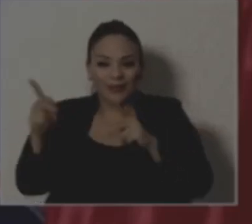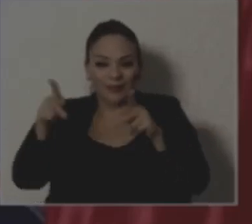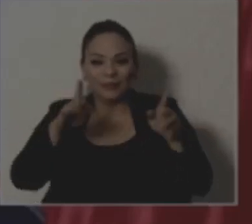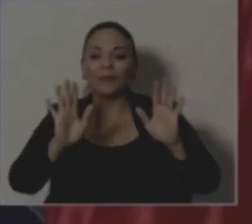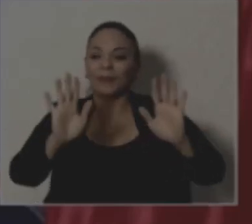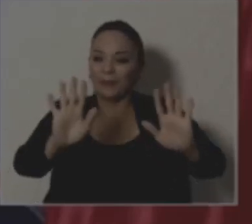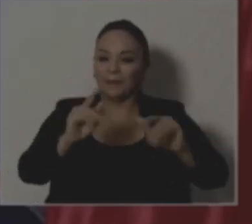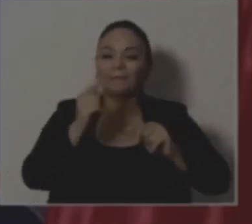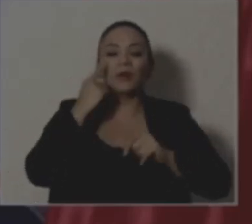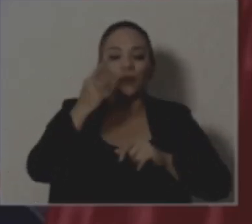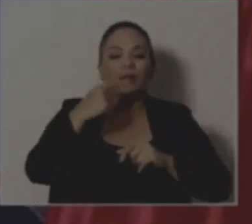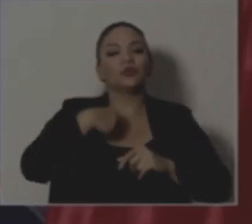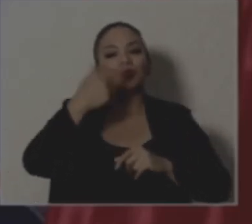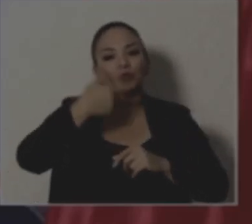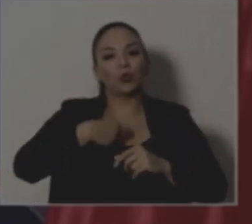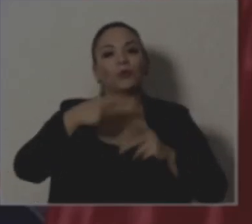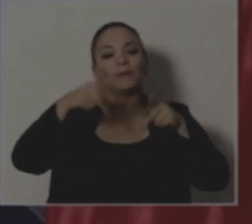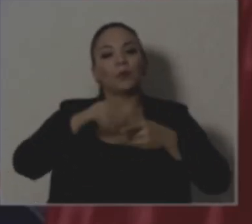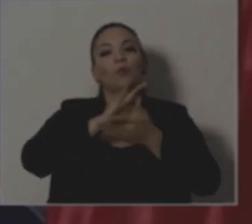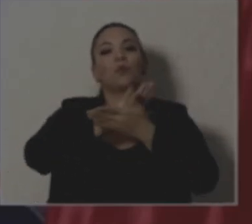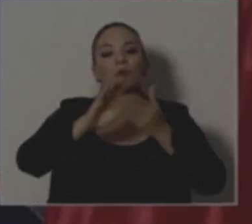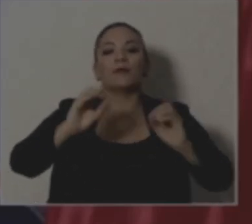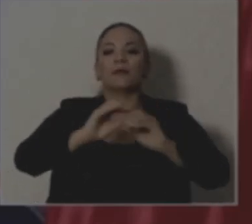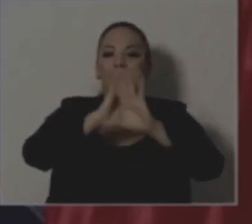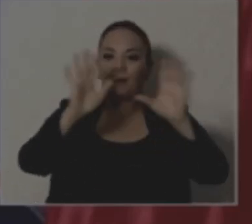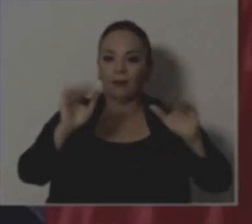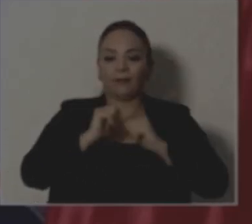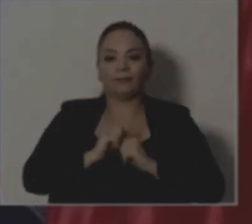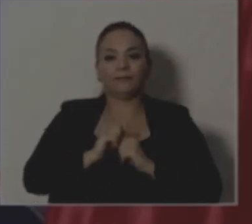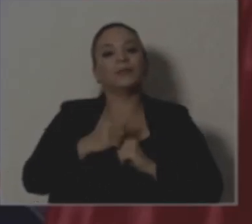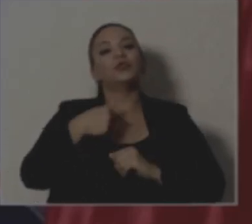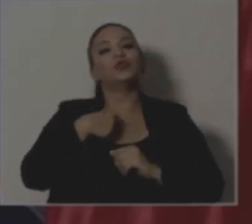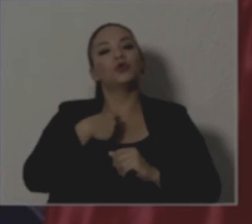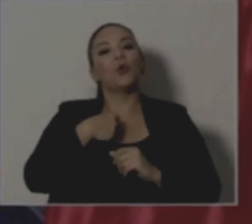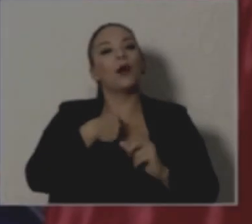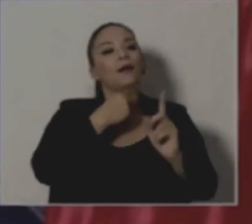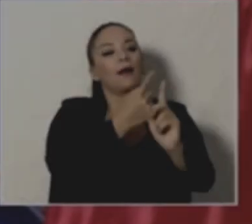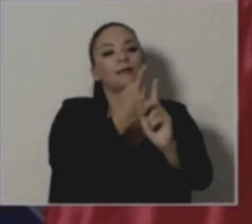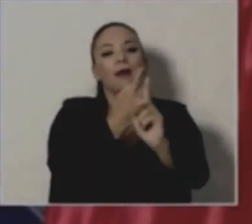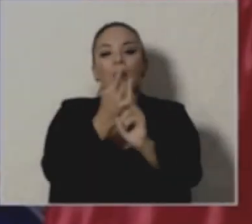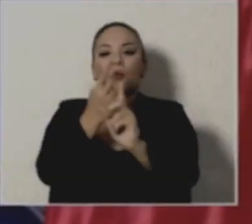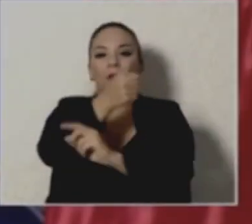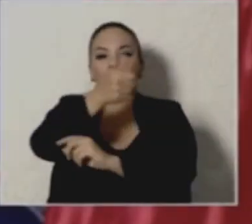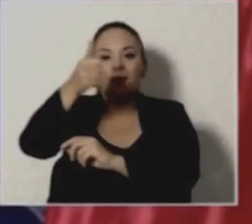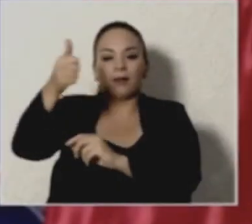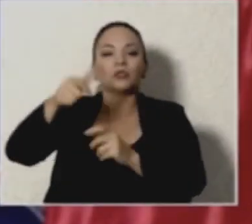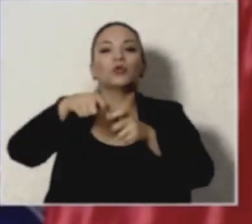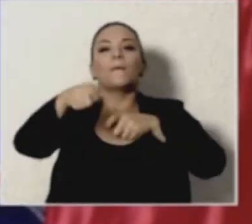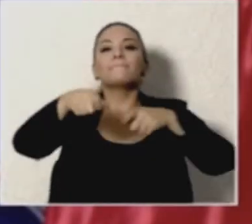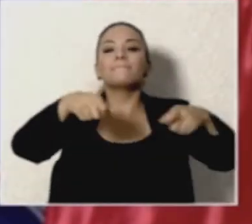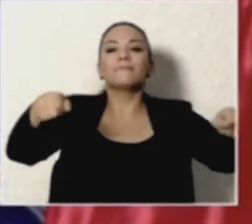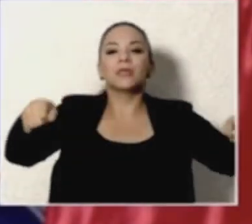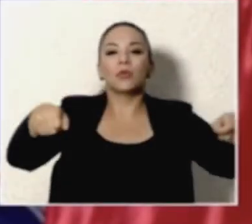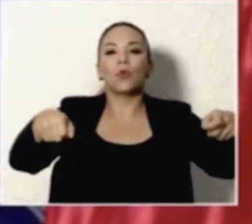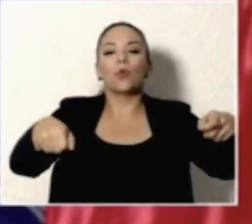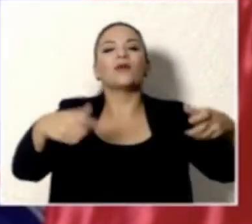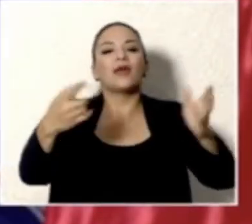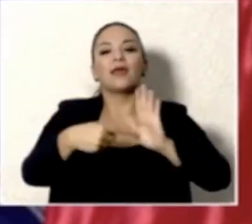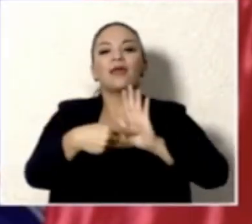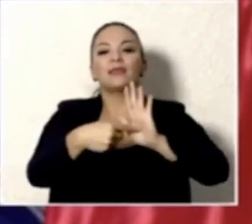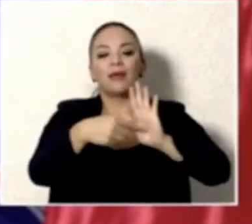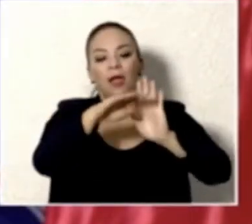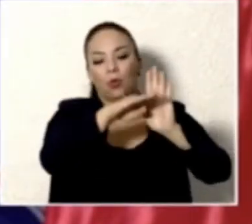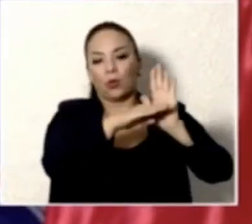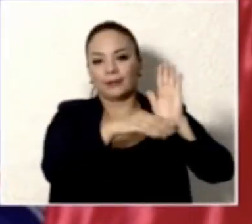Yo soy una persona muy clara y muy directa. Yo a cada jerarca le mido lo que se llaman los indicadores